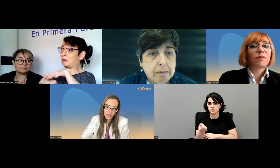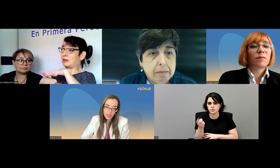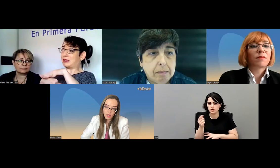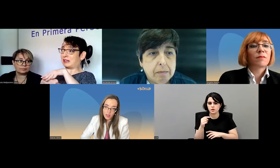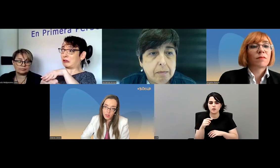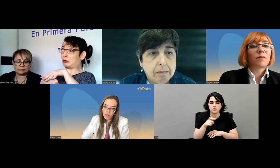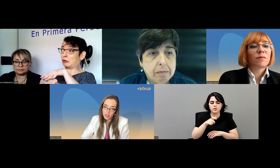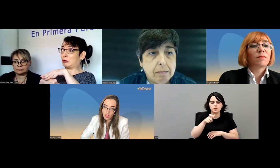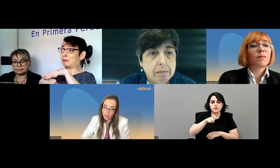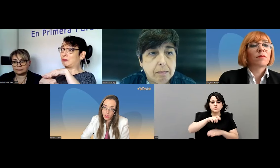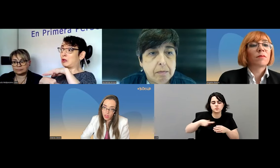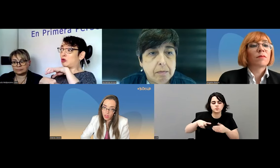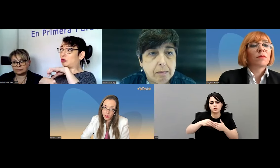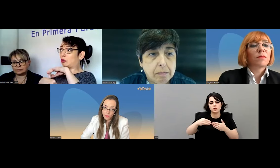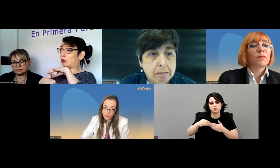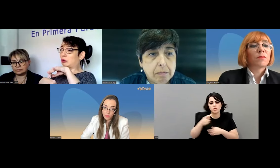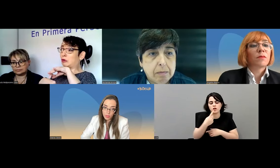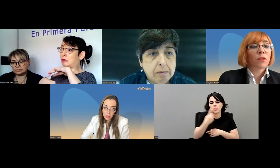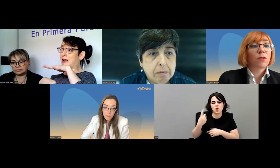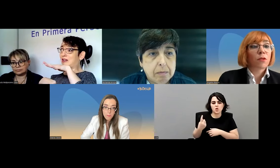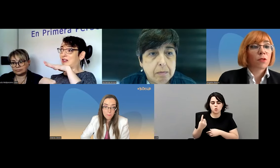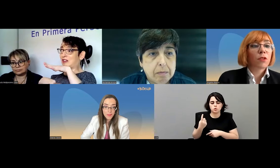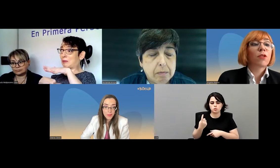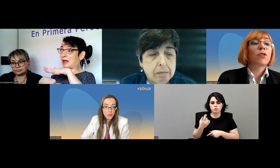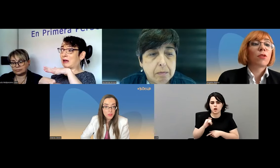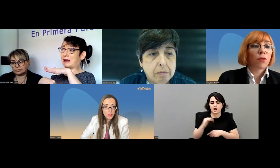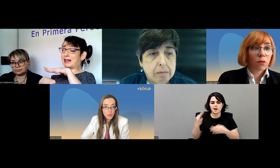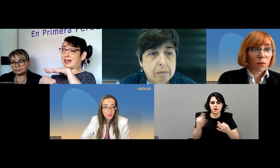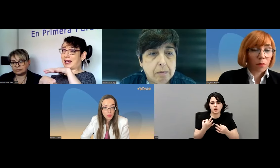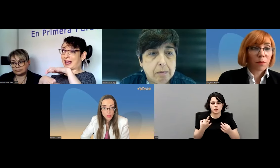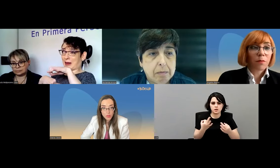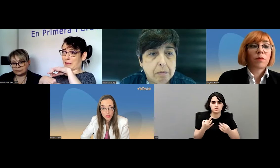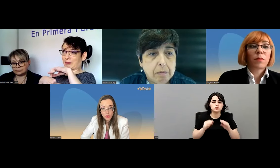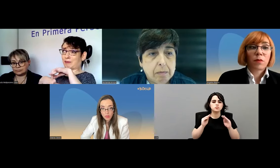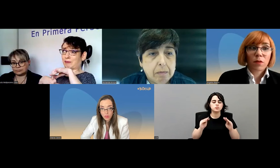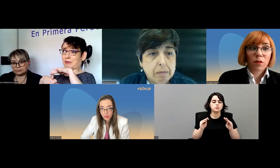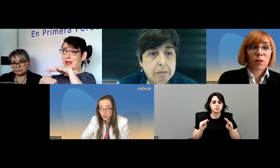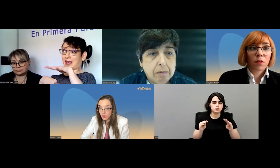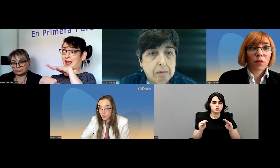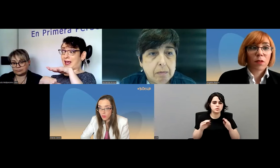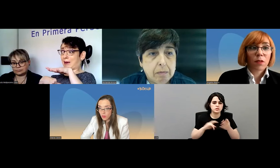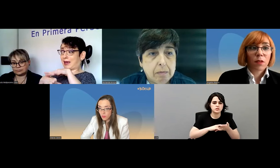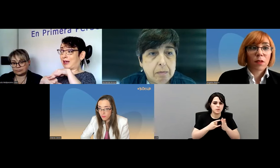usuario tiene su sistema